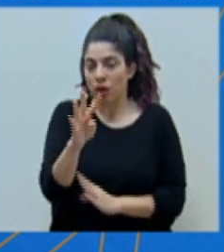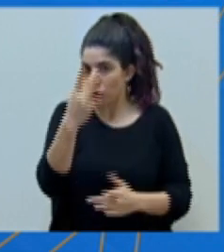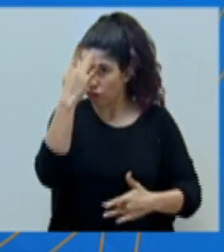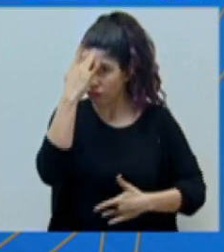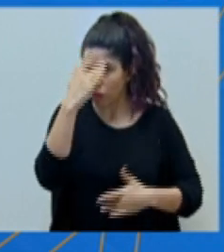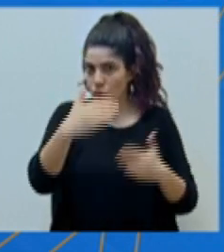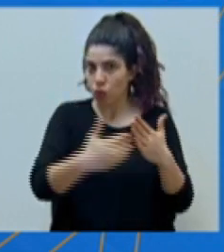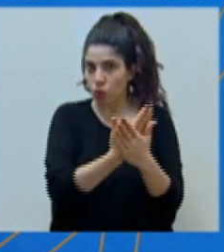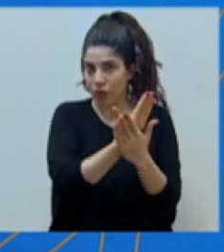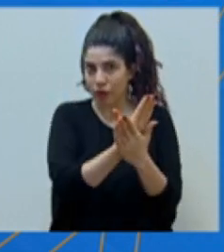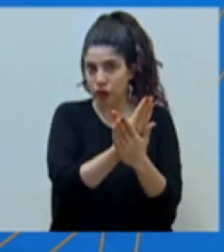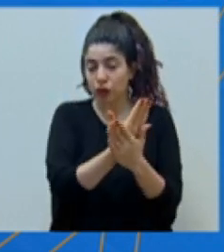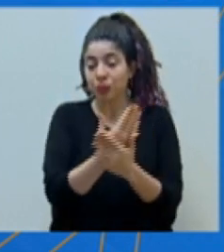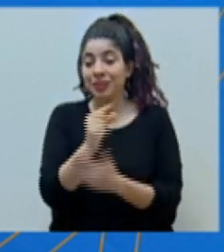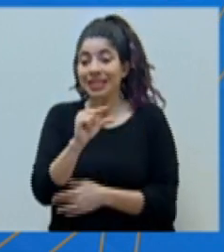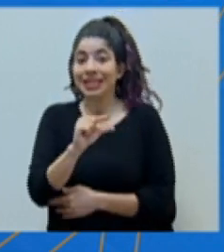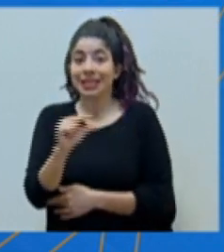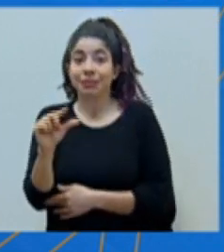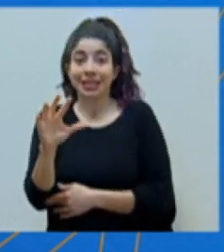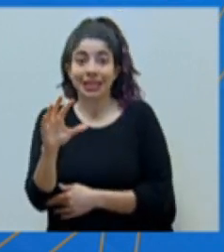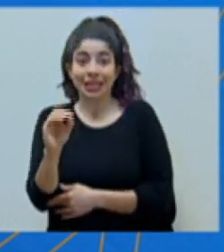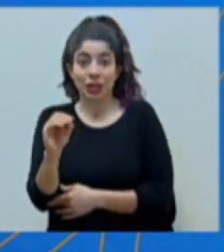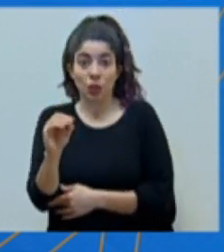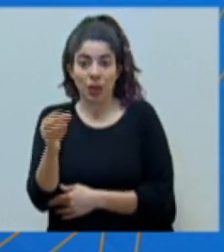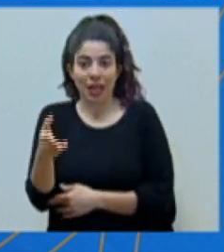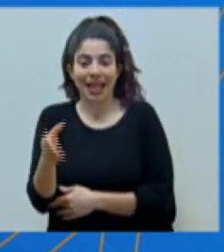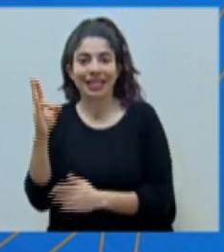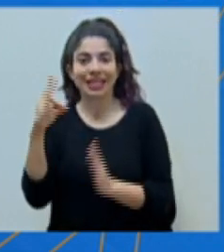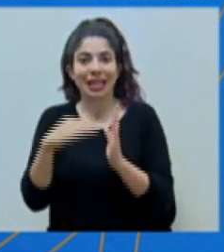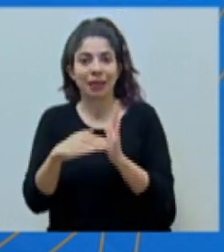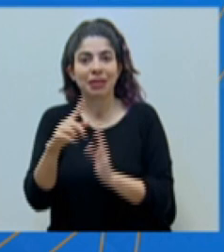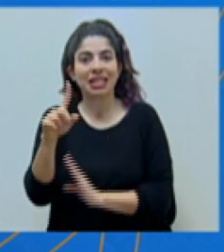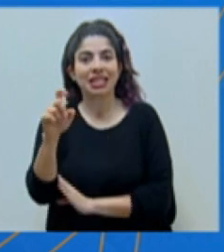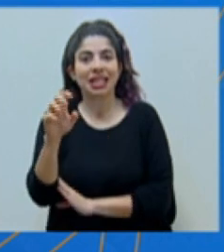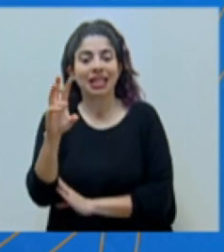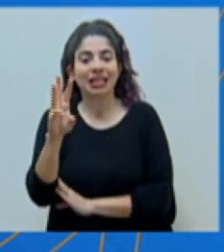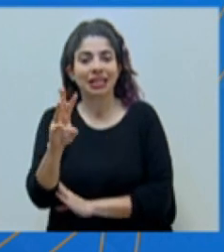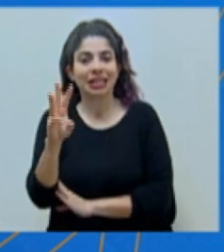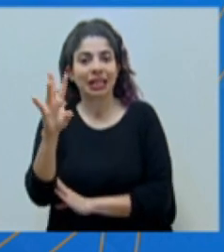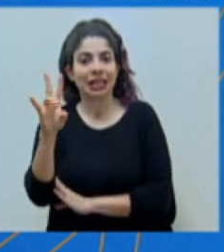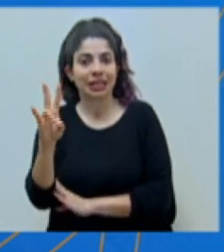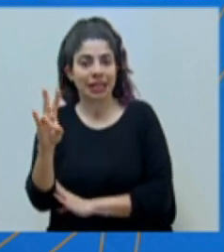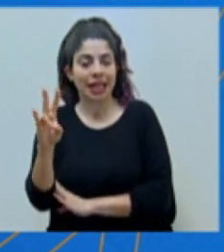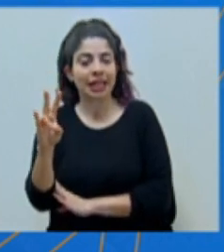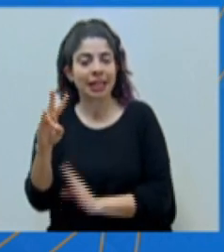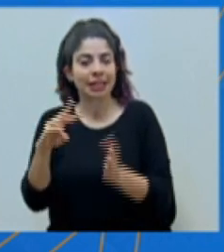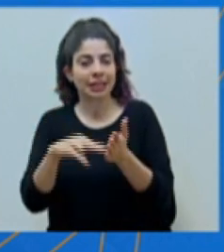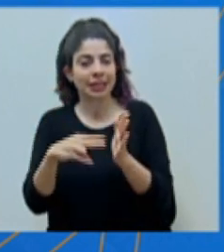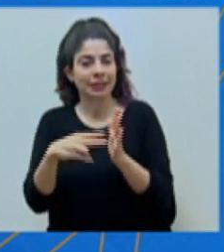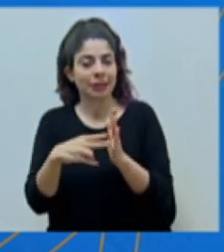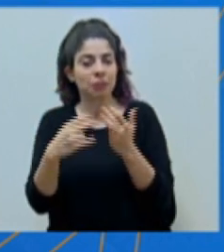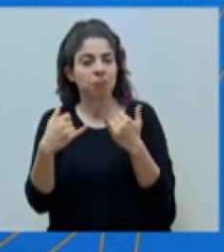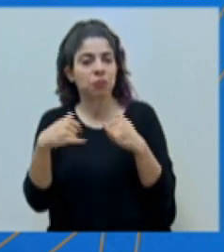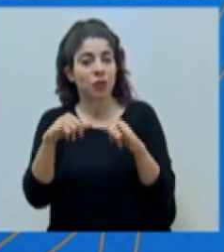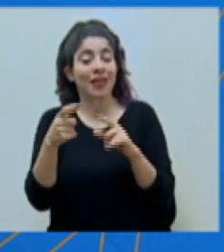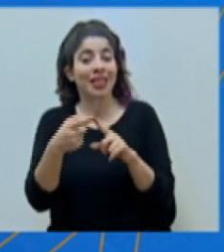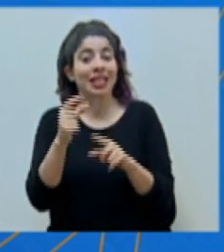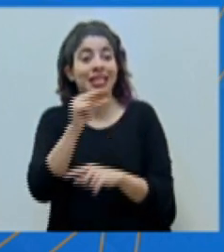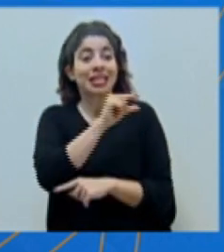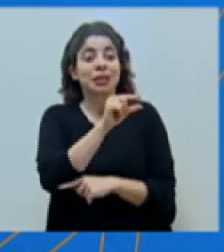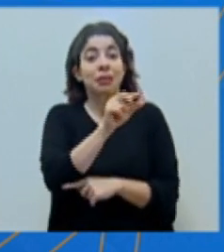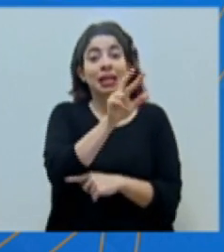casos nuevos y en la semana 50, 7.167. Nos mantenemos aproximadamente desde la